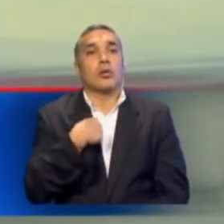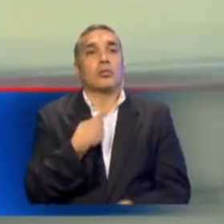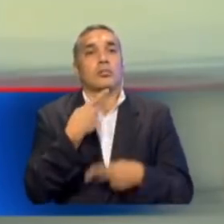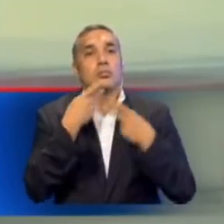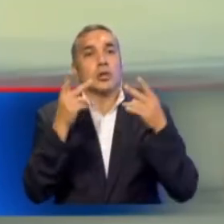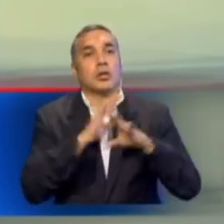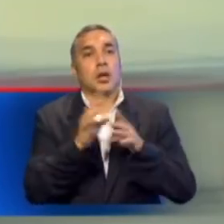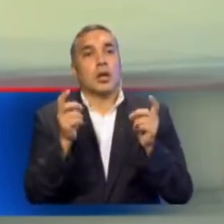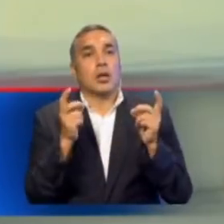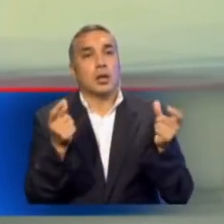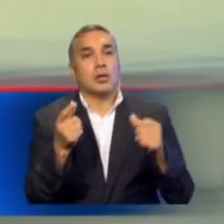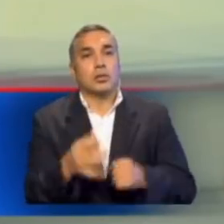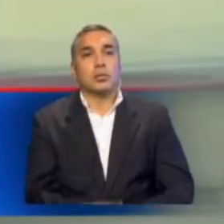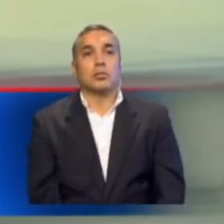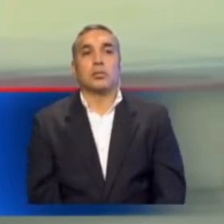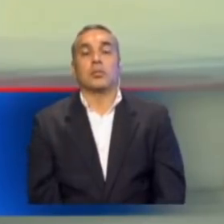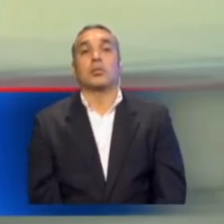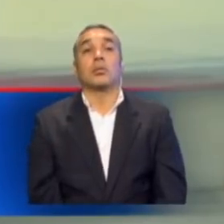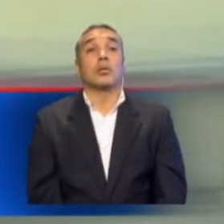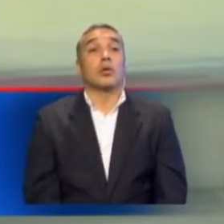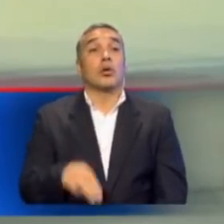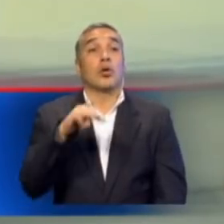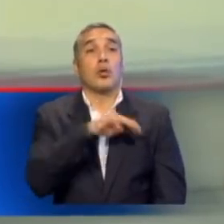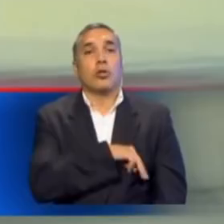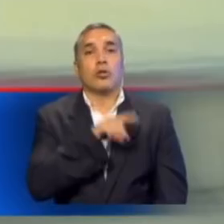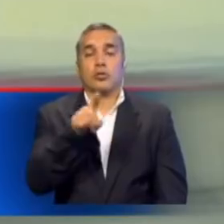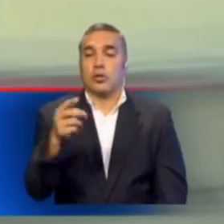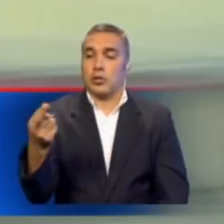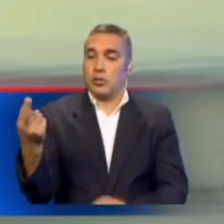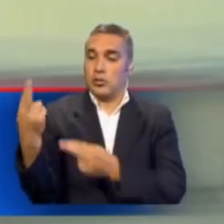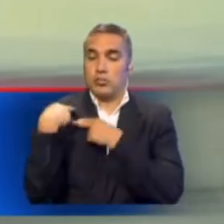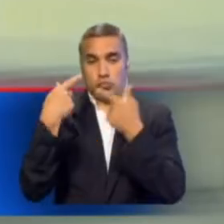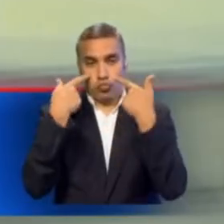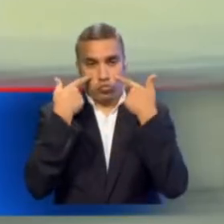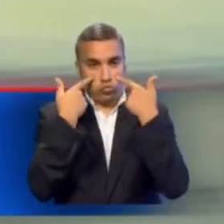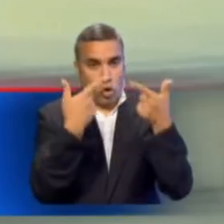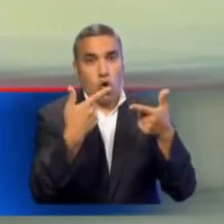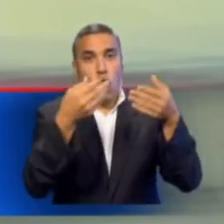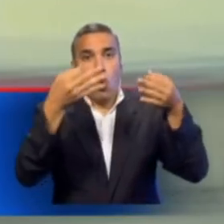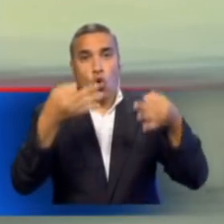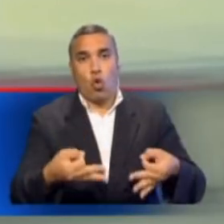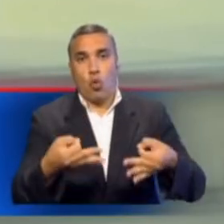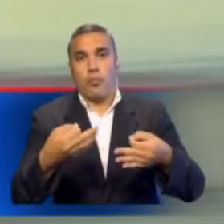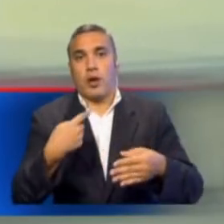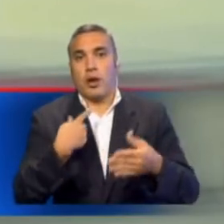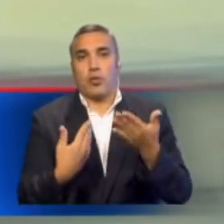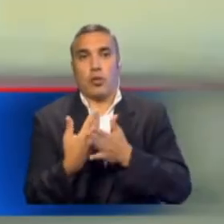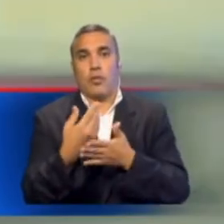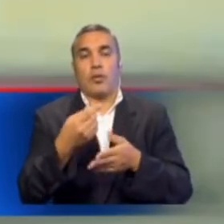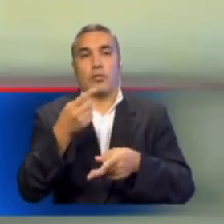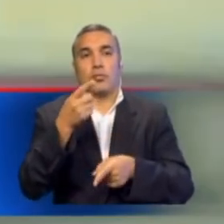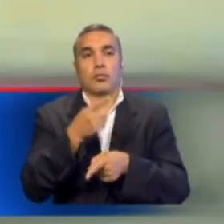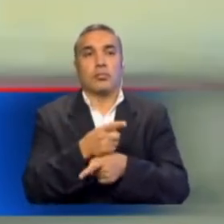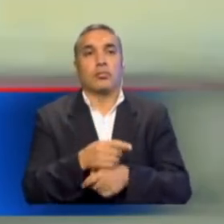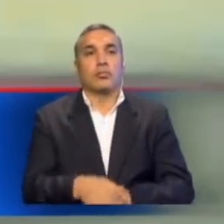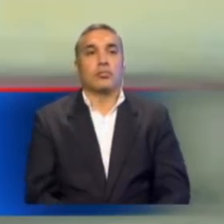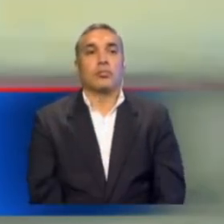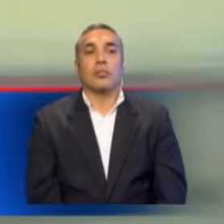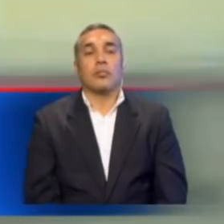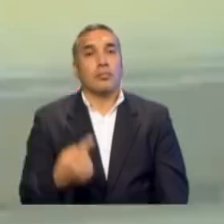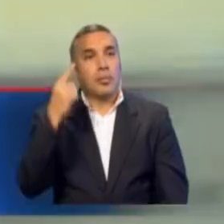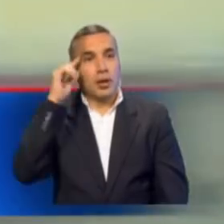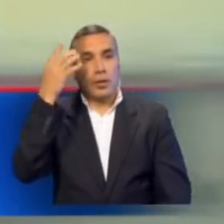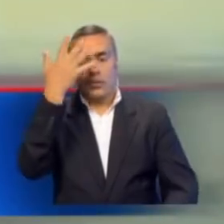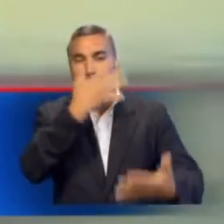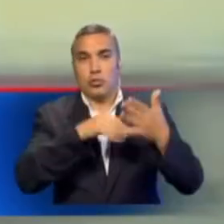ya dictadas por el COE nacional y los municipios serán los encargados de vigilar el cumplimiento de las mismas. Esto para evitar confusión